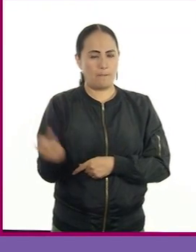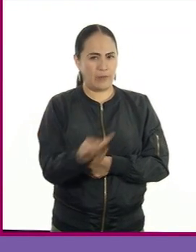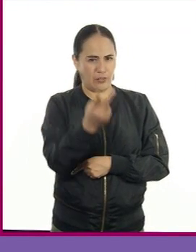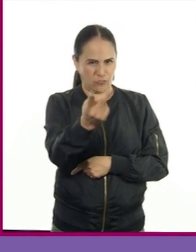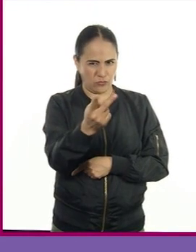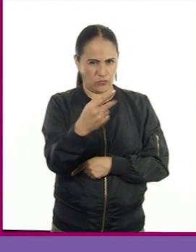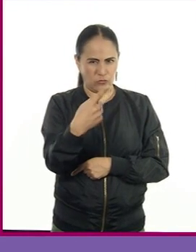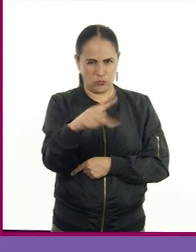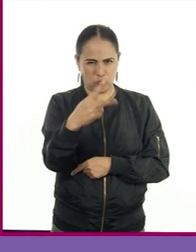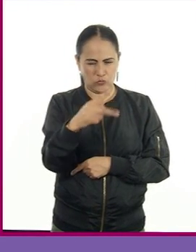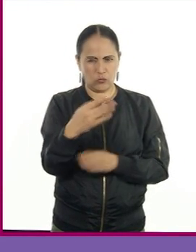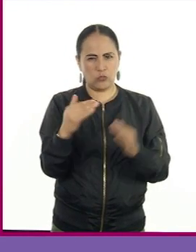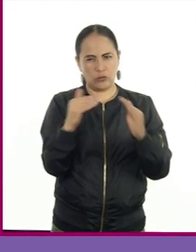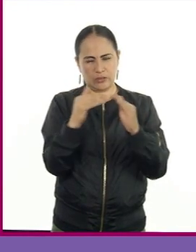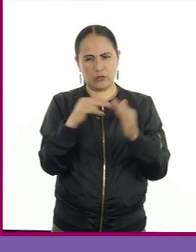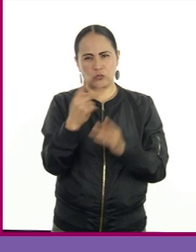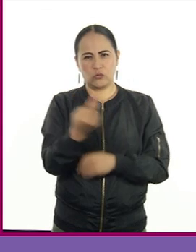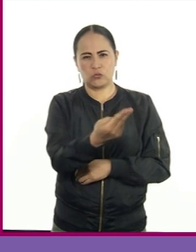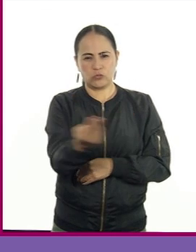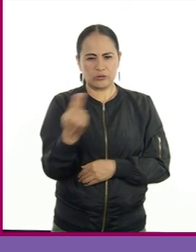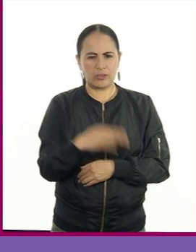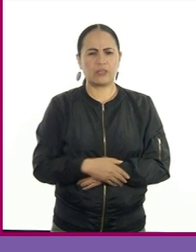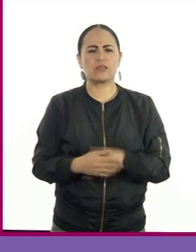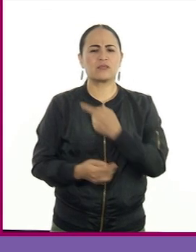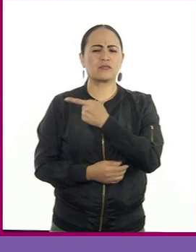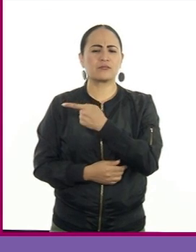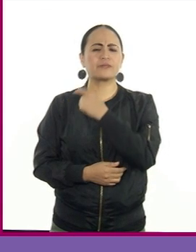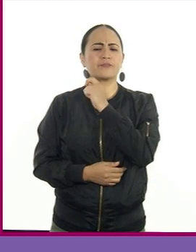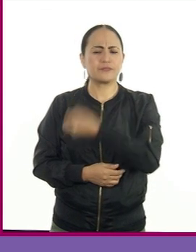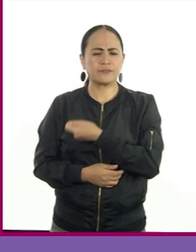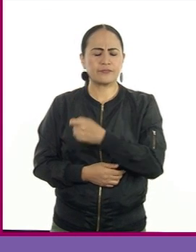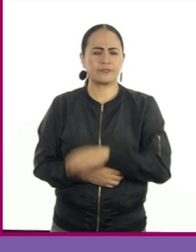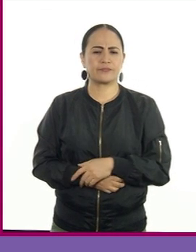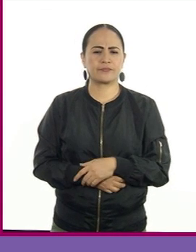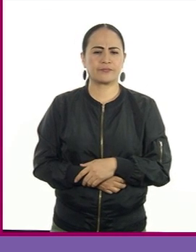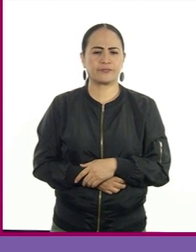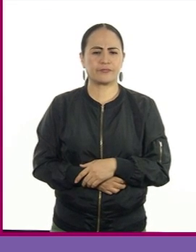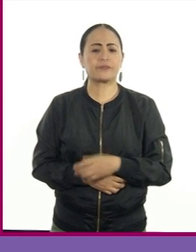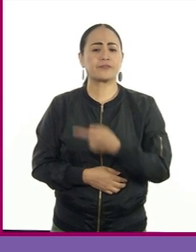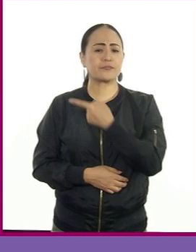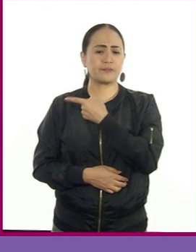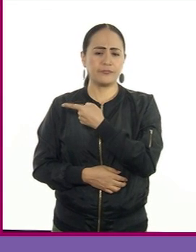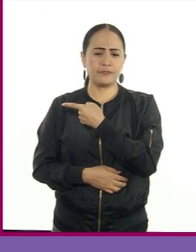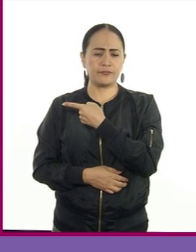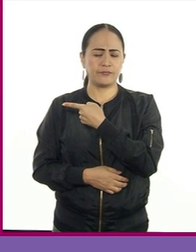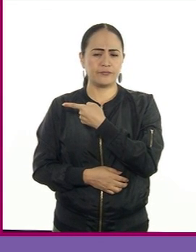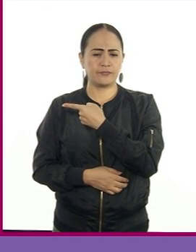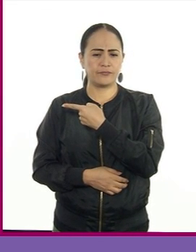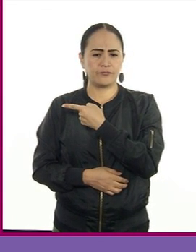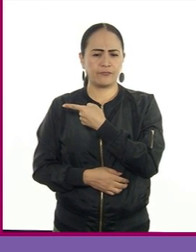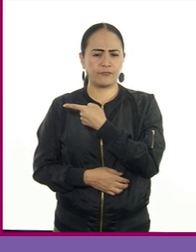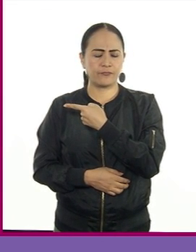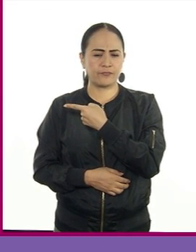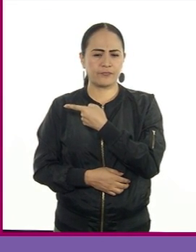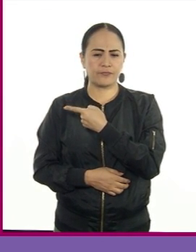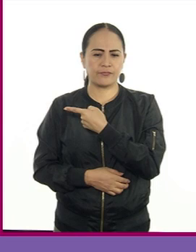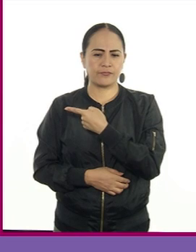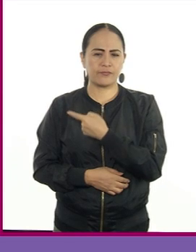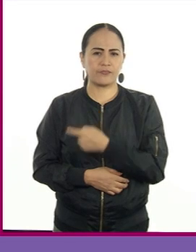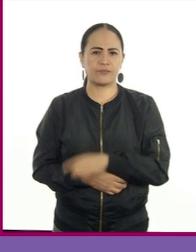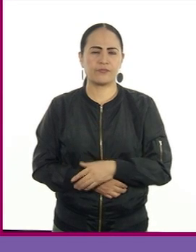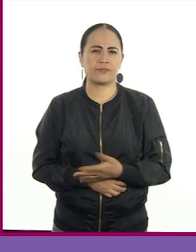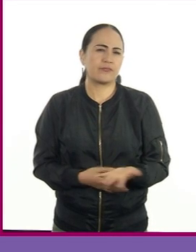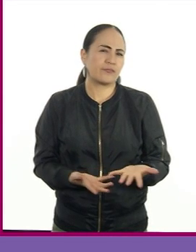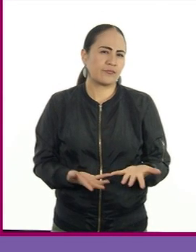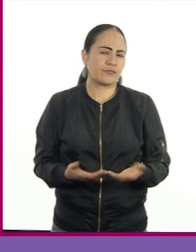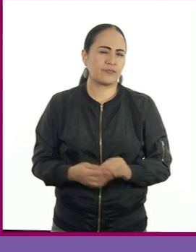casa, ¿qué entienden por igualdad? Si todas las personas somos iguales, ¿tendríamos que parecernos